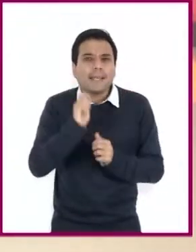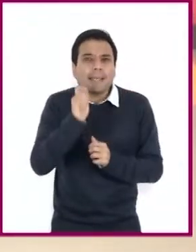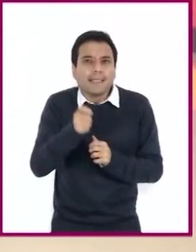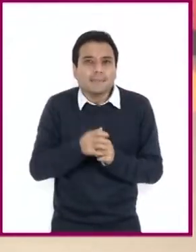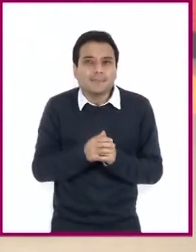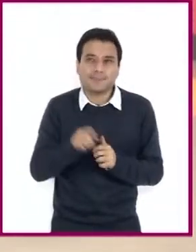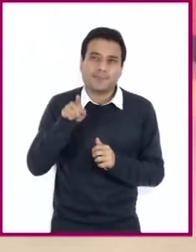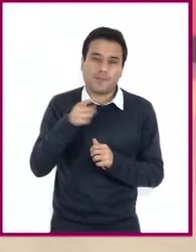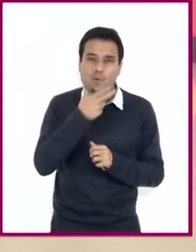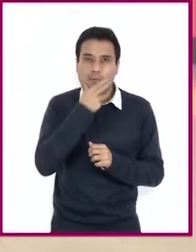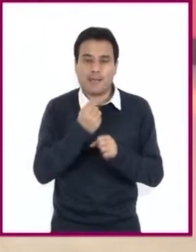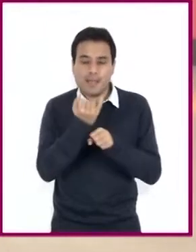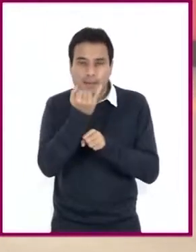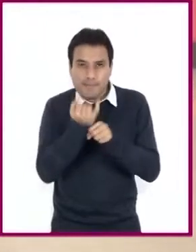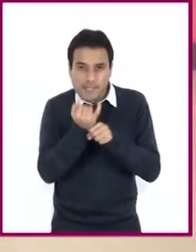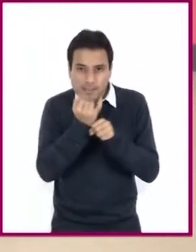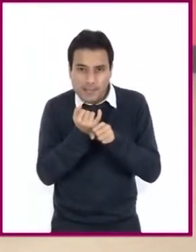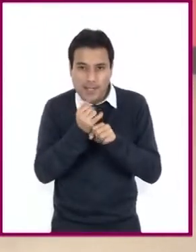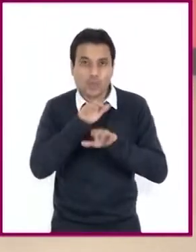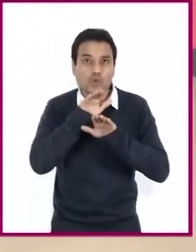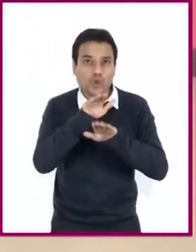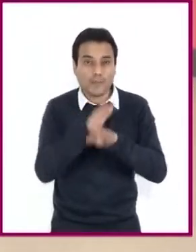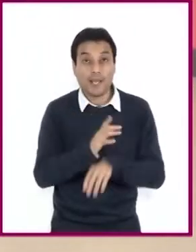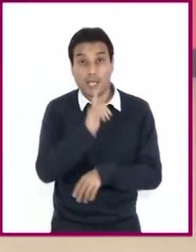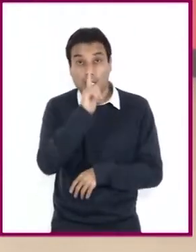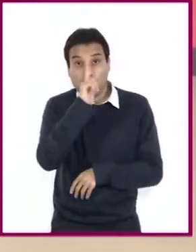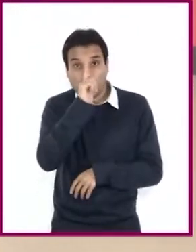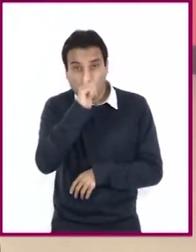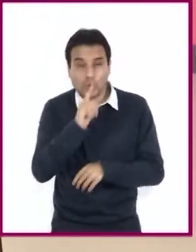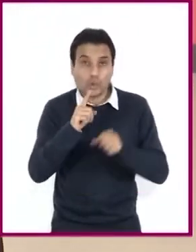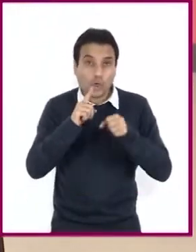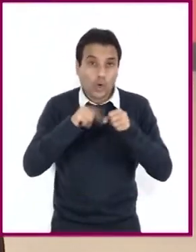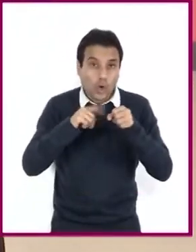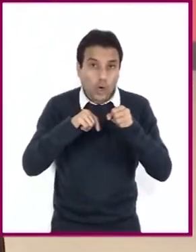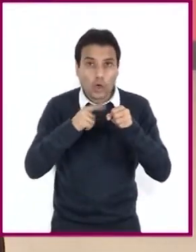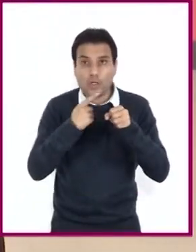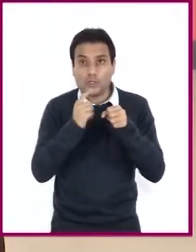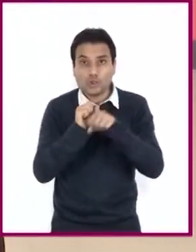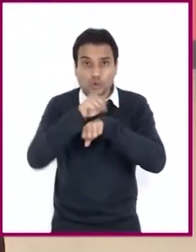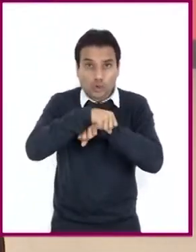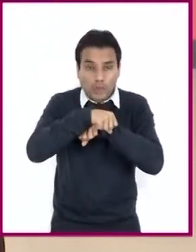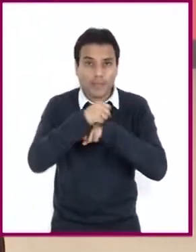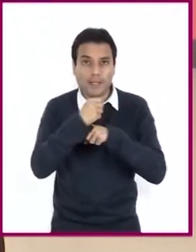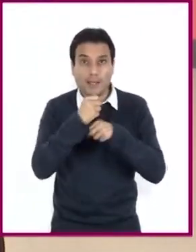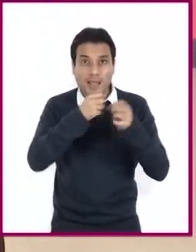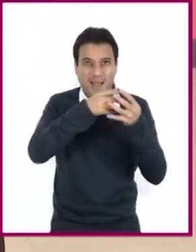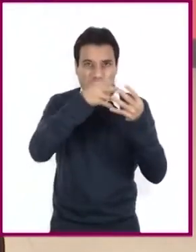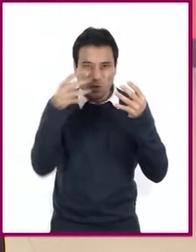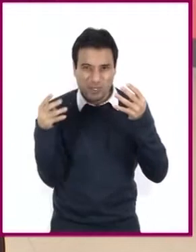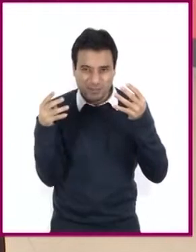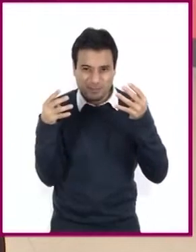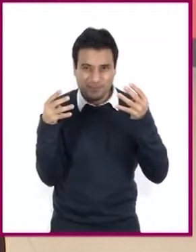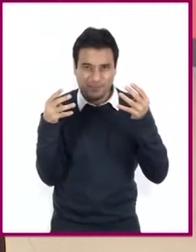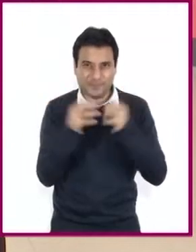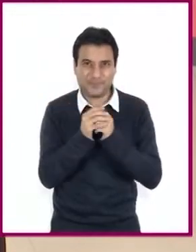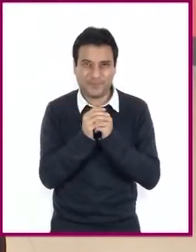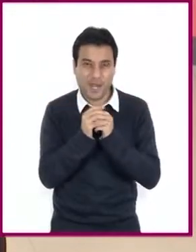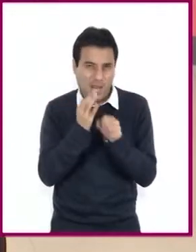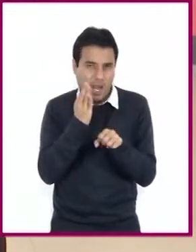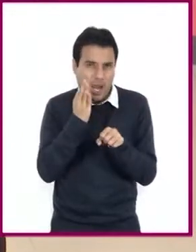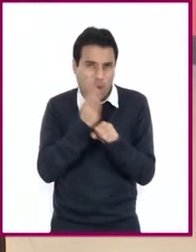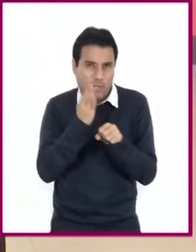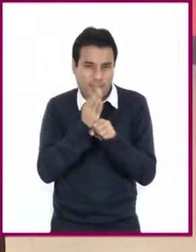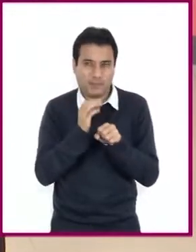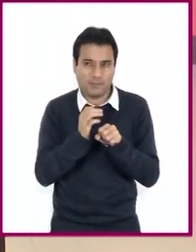fenómenos ópticos, es decir, sobre la luz, el color, las sombras y el arco iris. Leeremos un